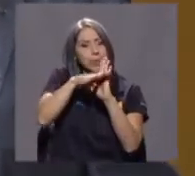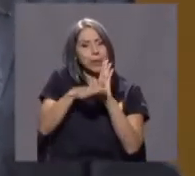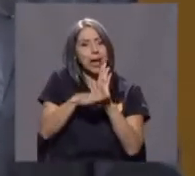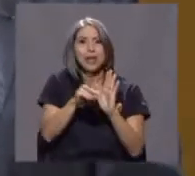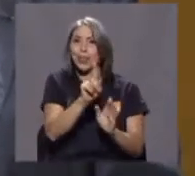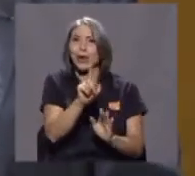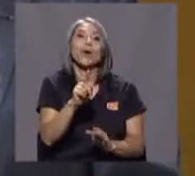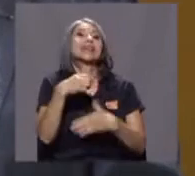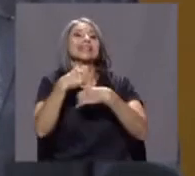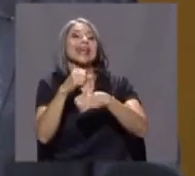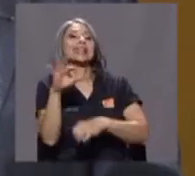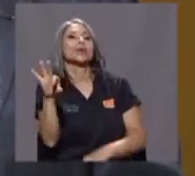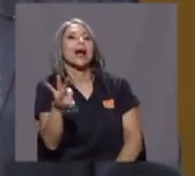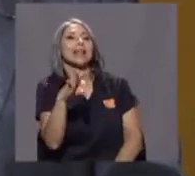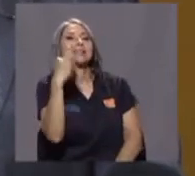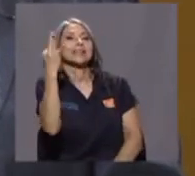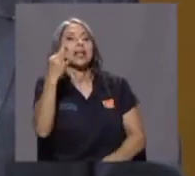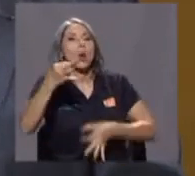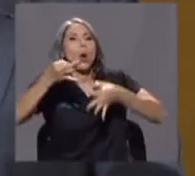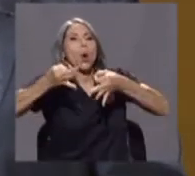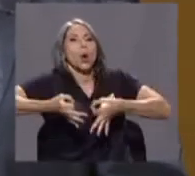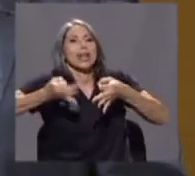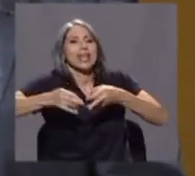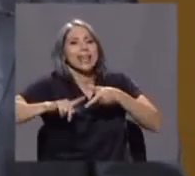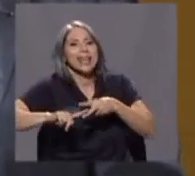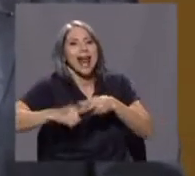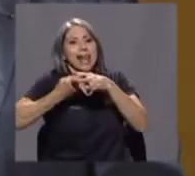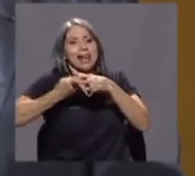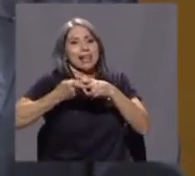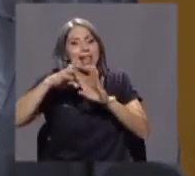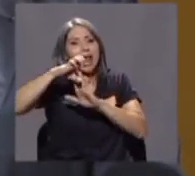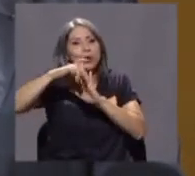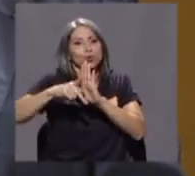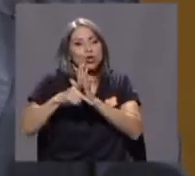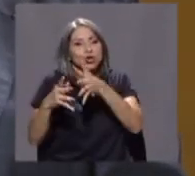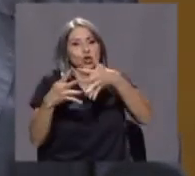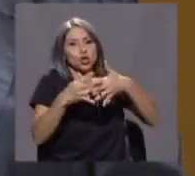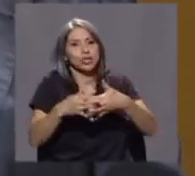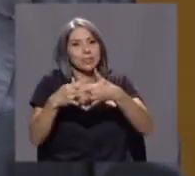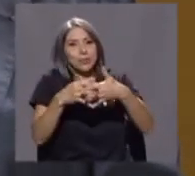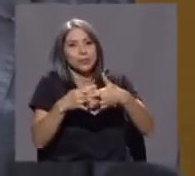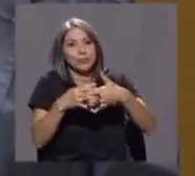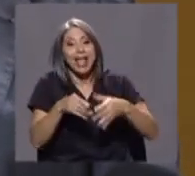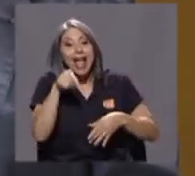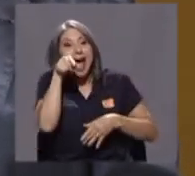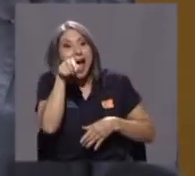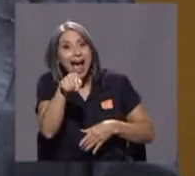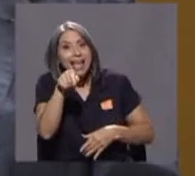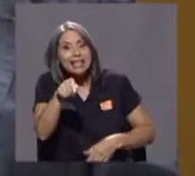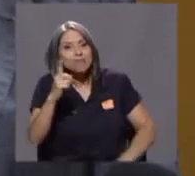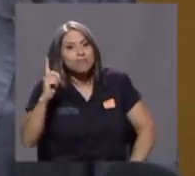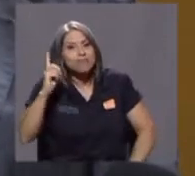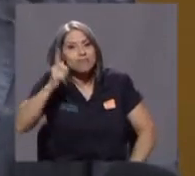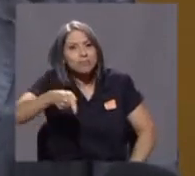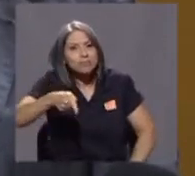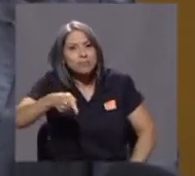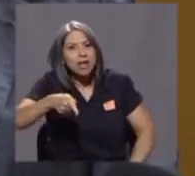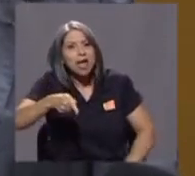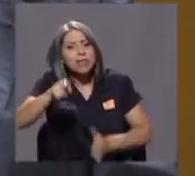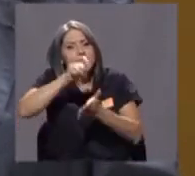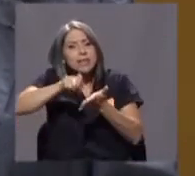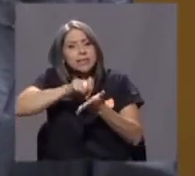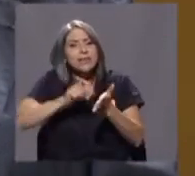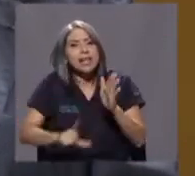estilo original de la Constitución de Estados Unidos, en la cual se consagraba genéricamente la obligación de dictar leyes justas